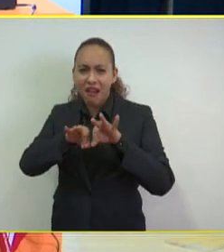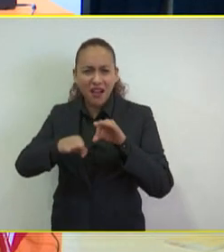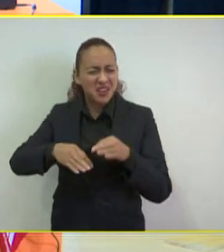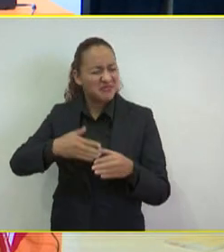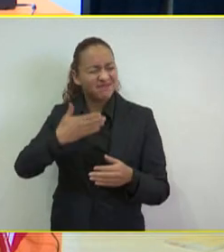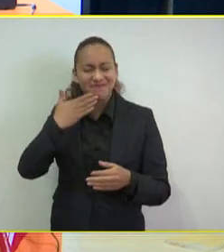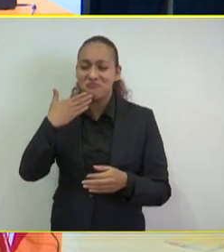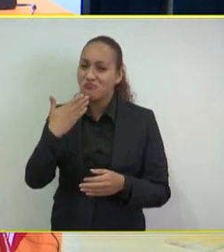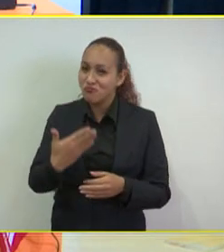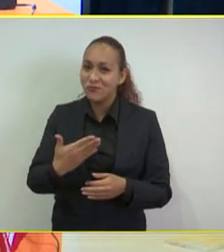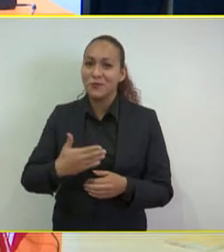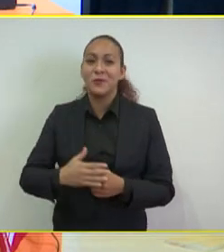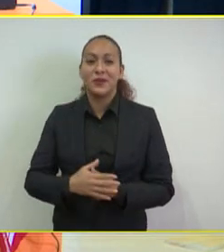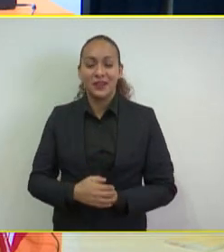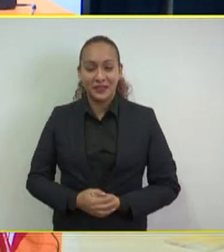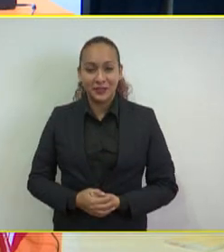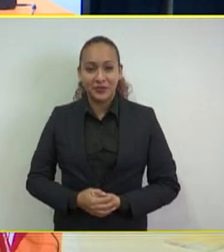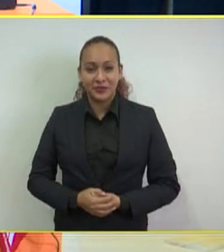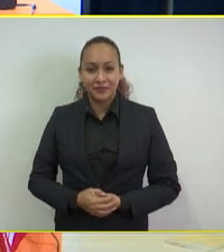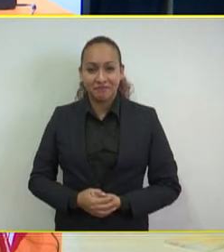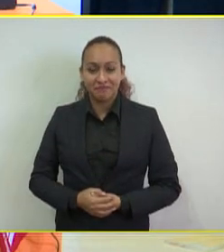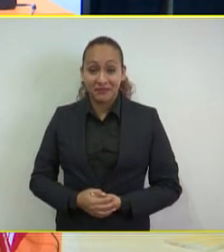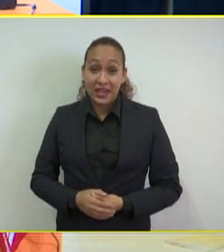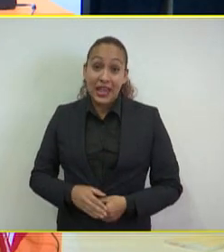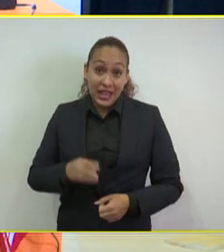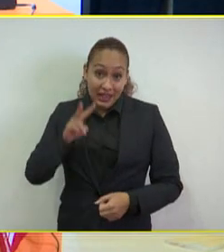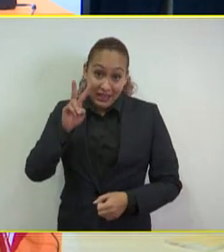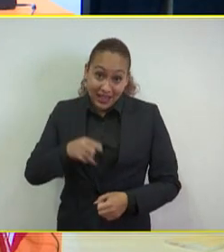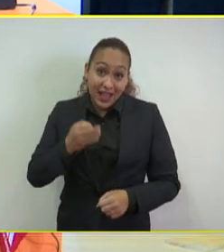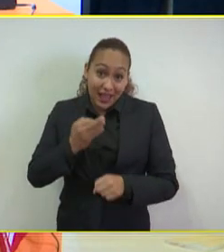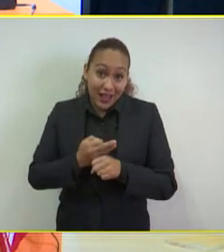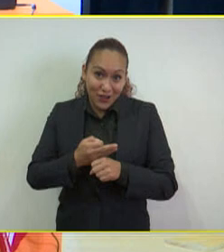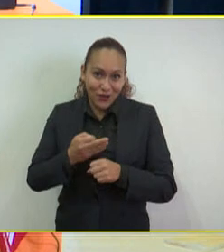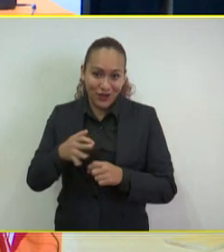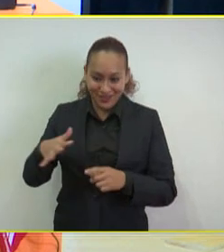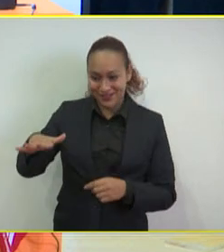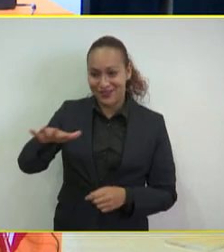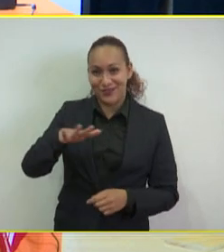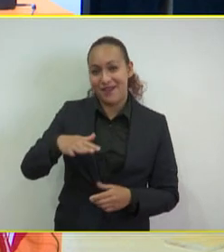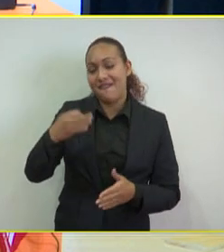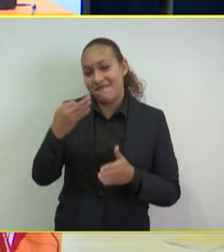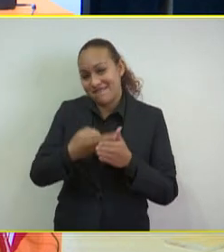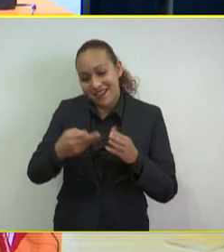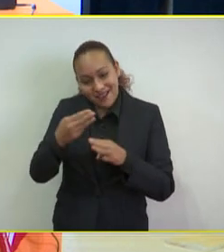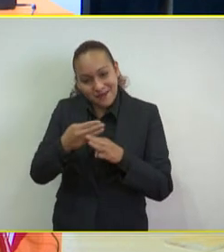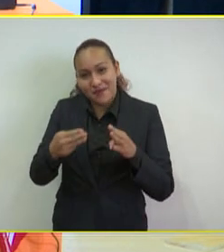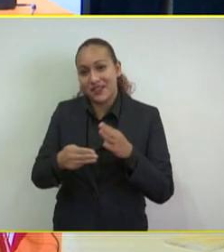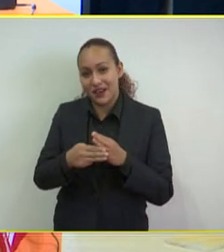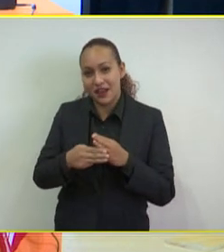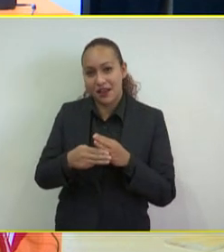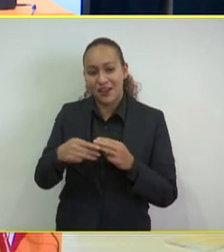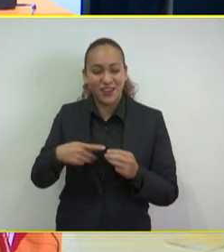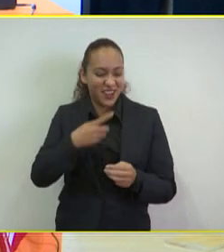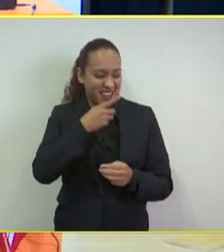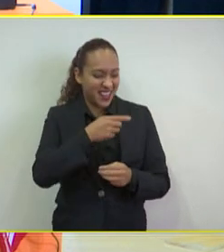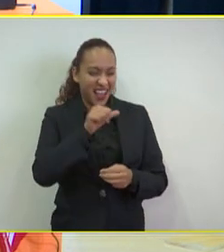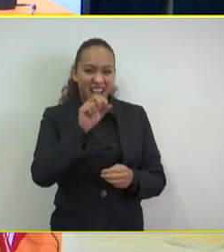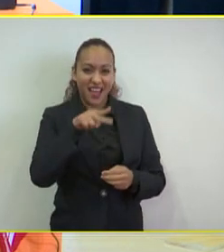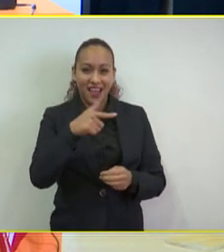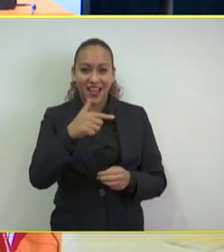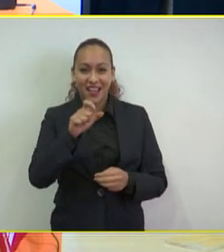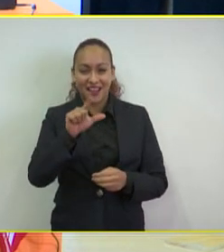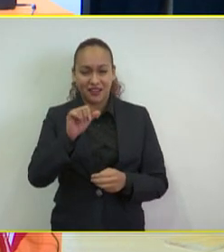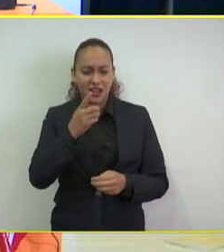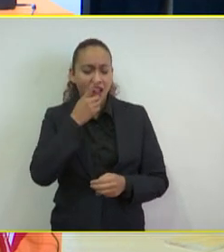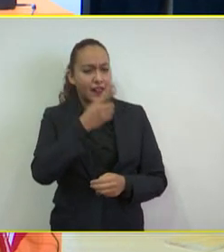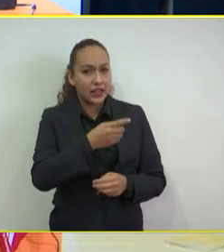un excelente trabajo y hace mucha falta. Y también, como yo le decía a Angélica, creo que este fue un reto muy grande